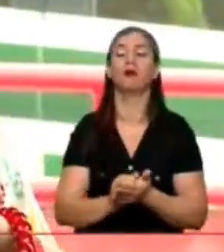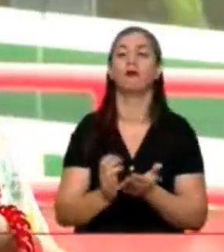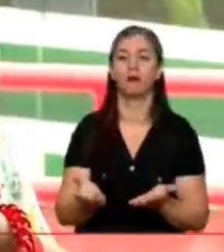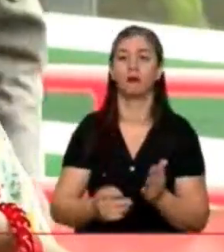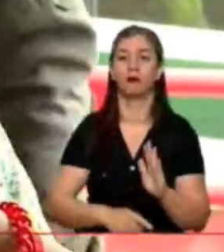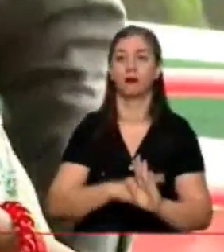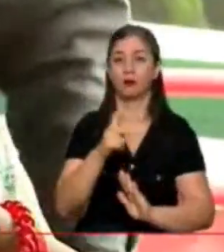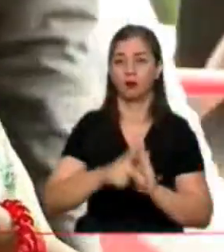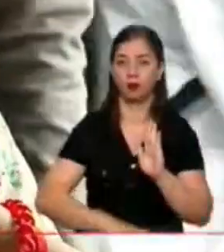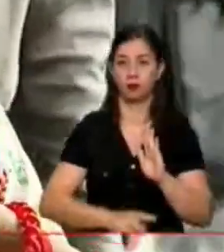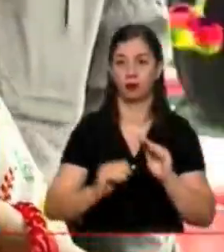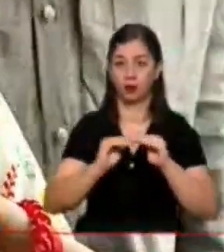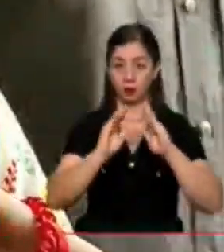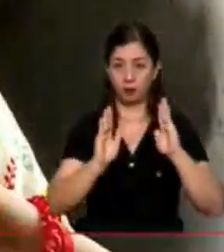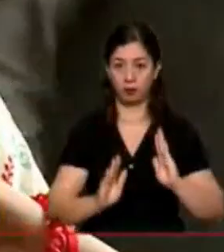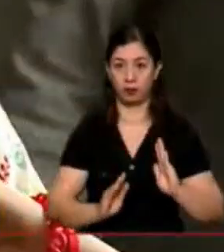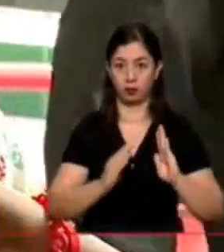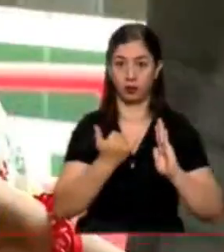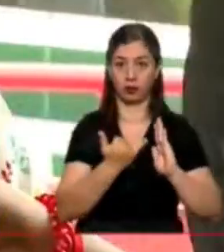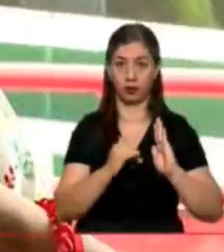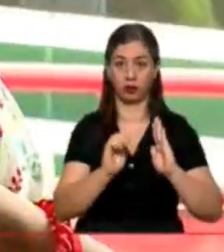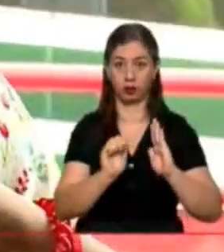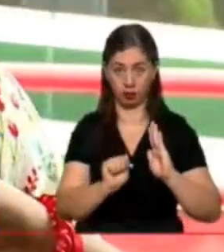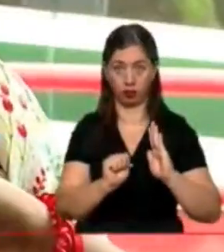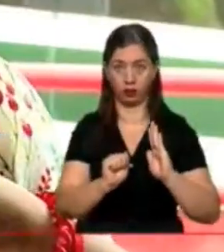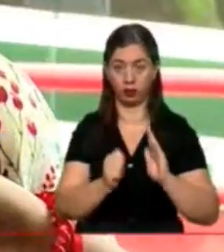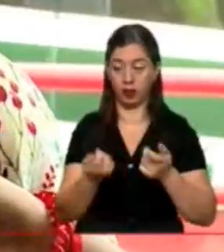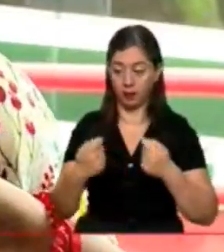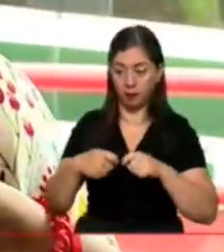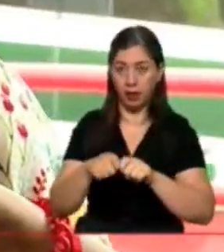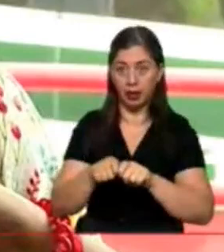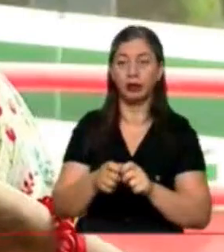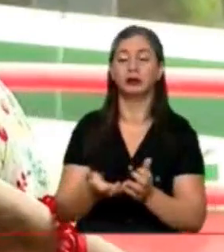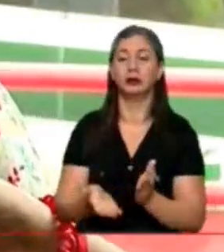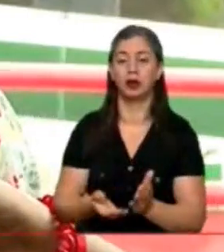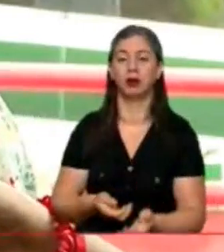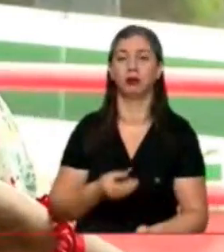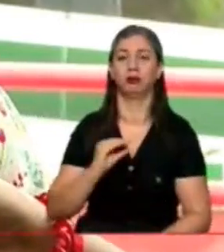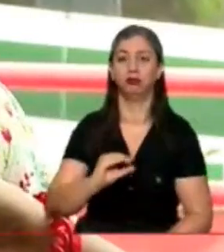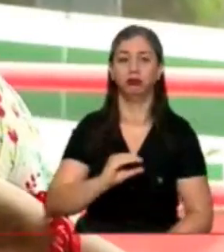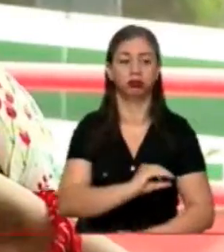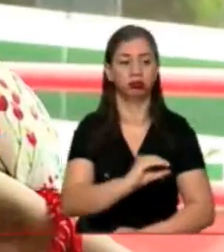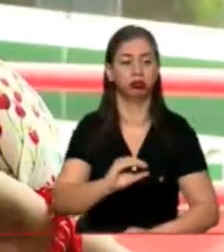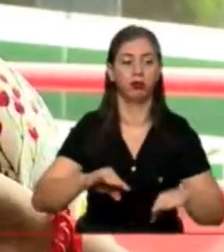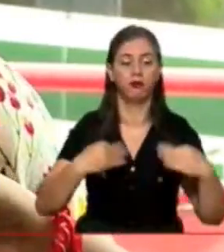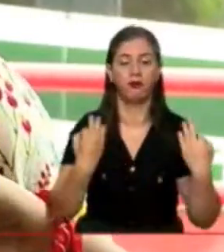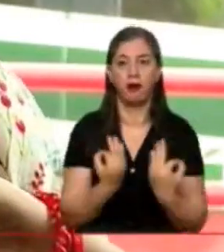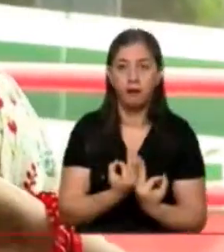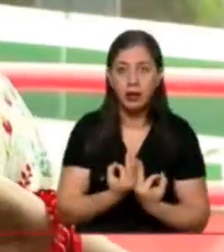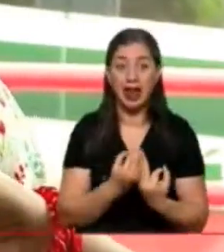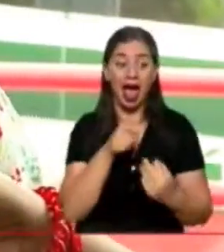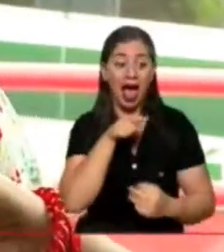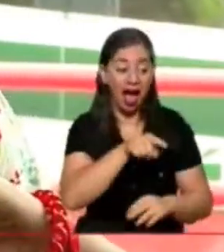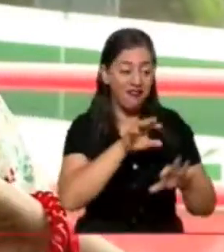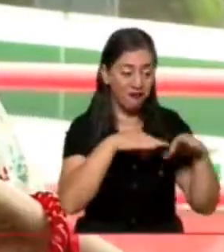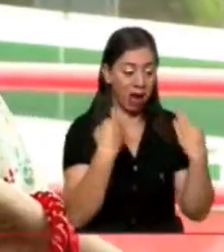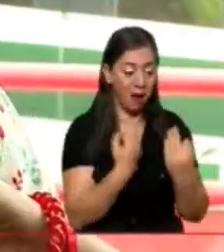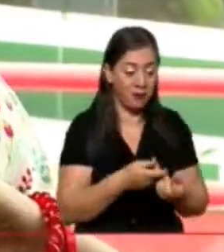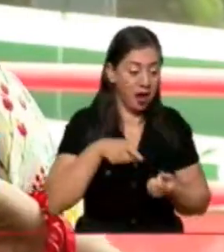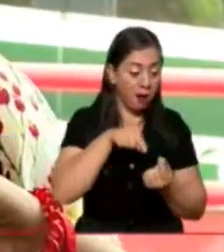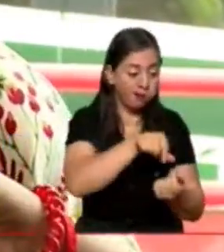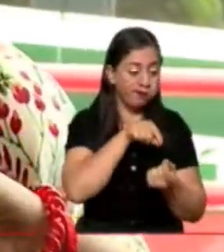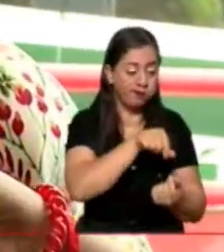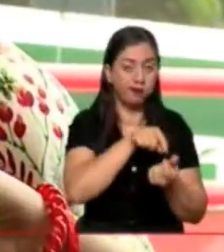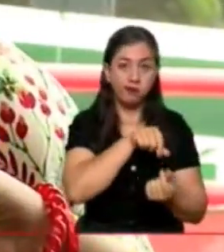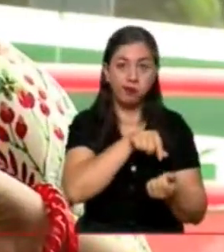el programa Mi Casa Ya, para hacer el cierre financiero, para aportarle a las familias, es a las familias que se le aporta